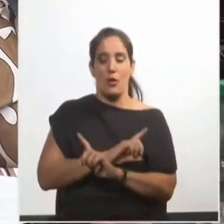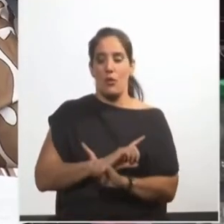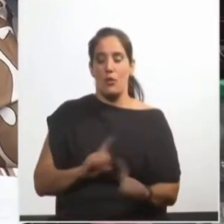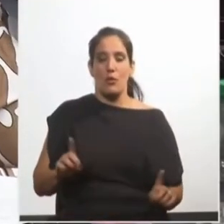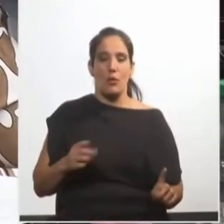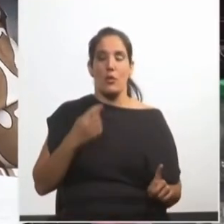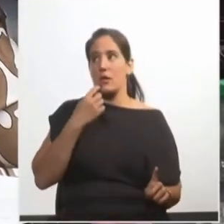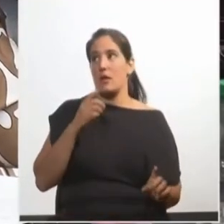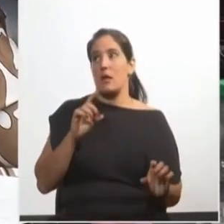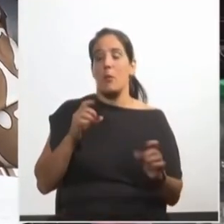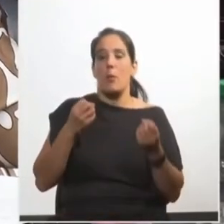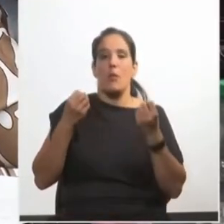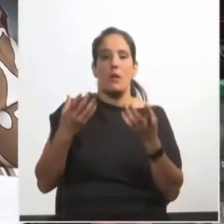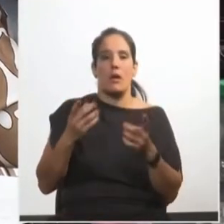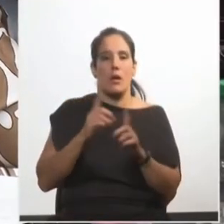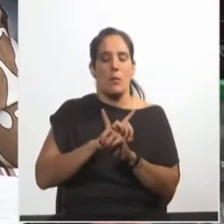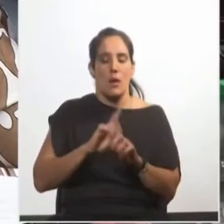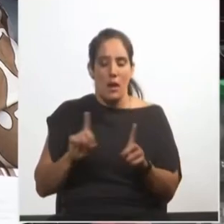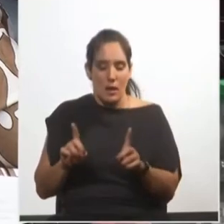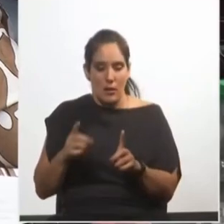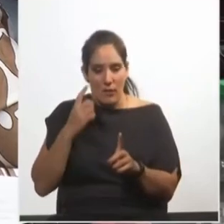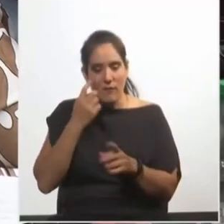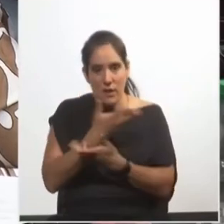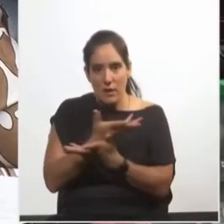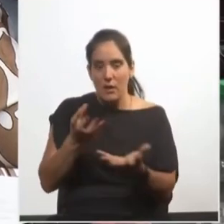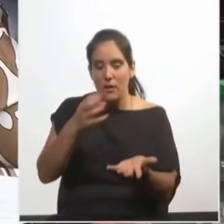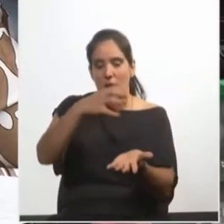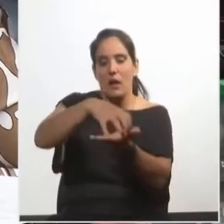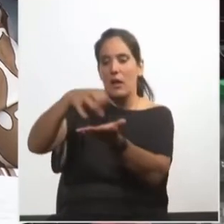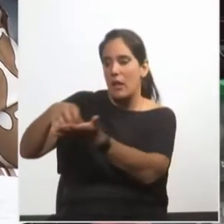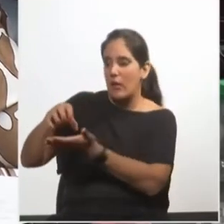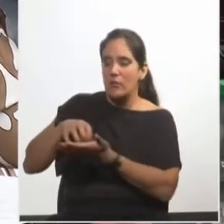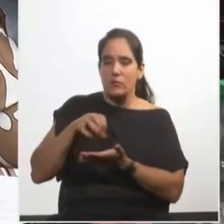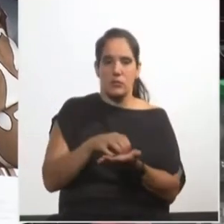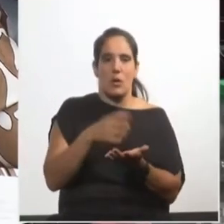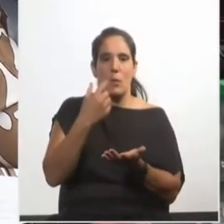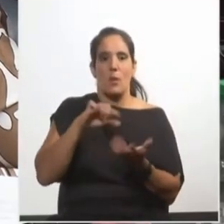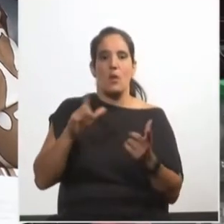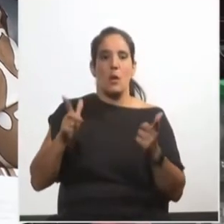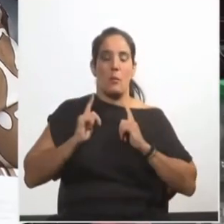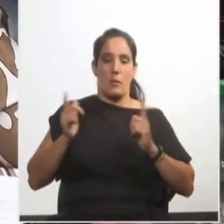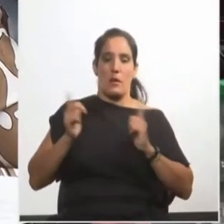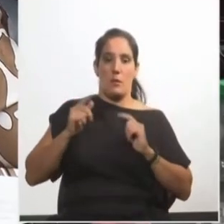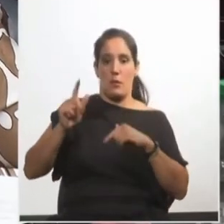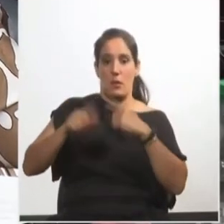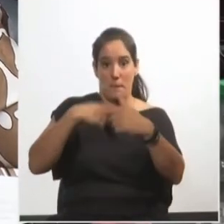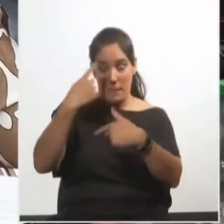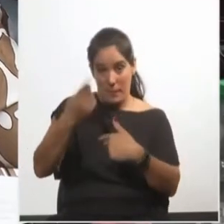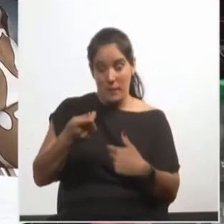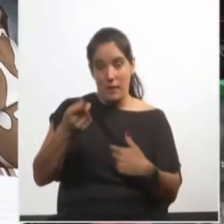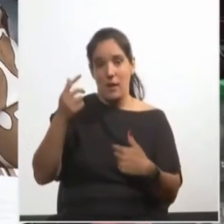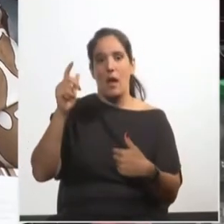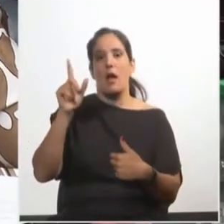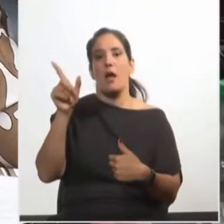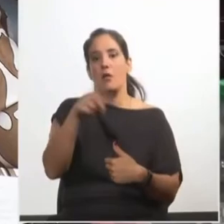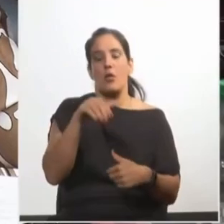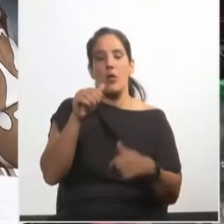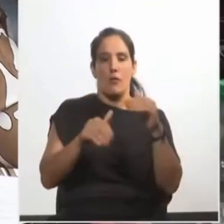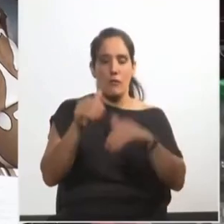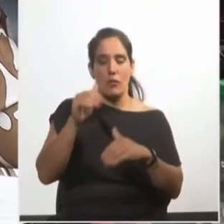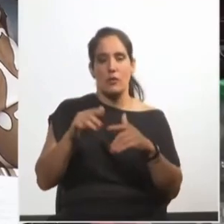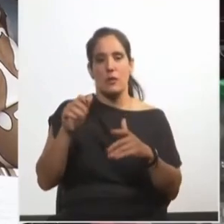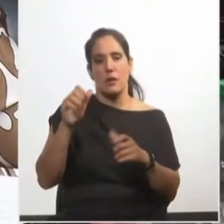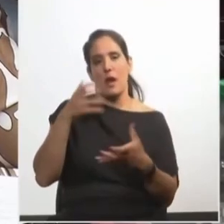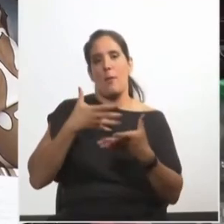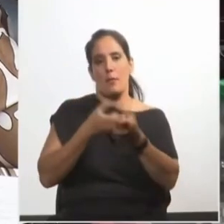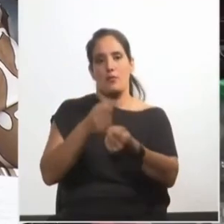razón alguna para no contemplar estas situaciones, por lo que esperamos que la bancada del oficialismo acompañe esta